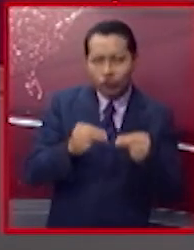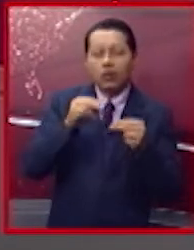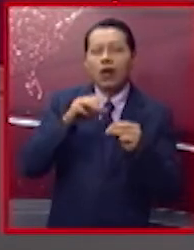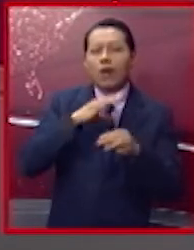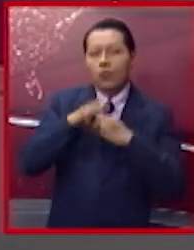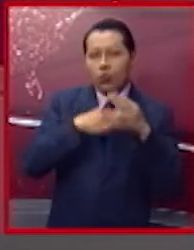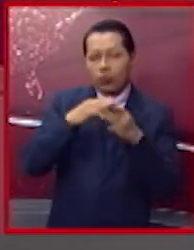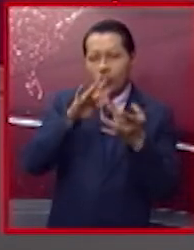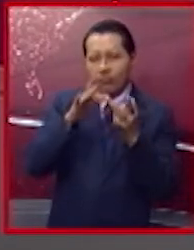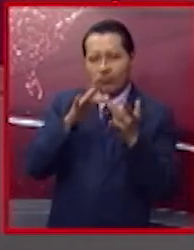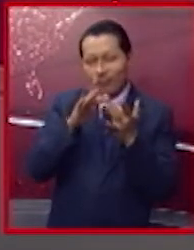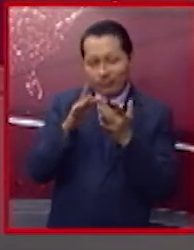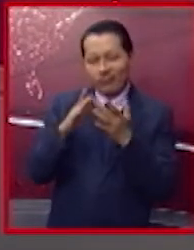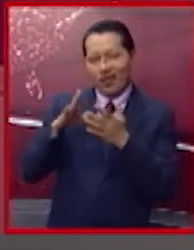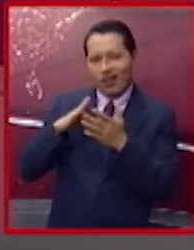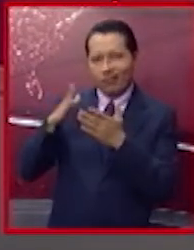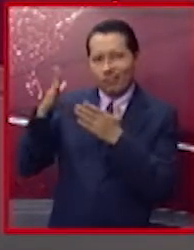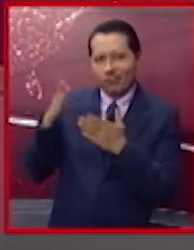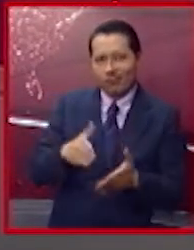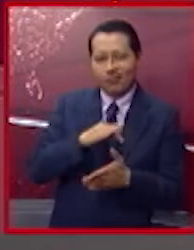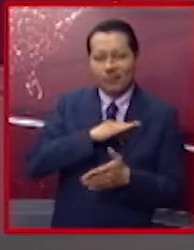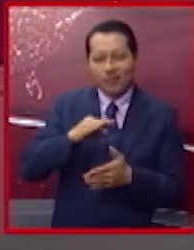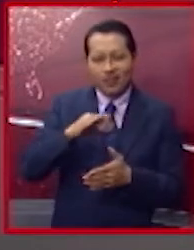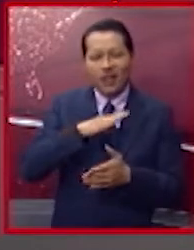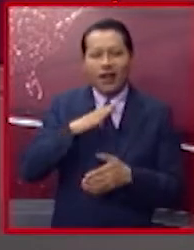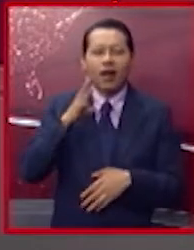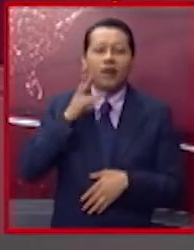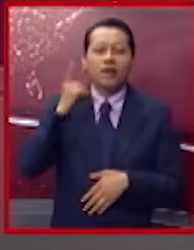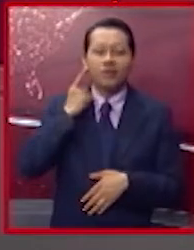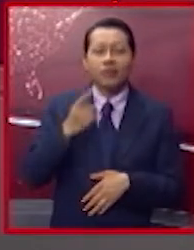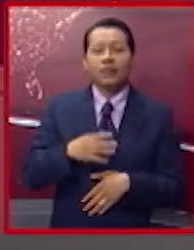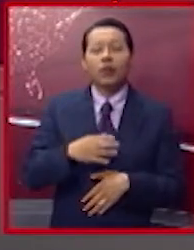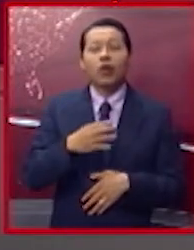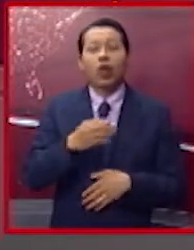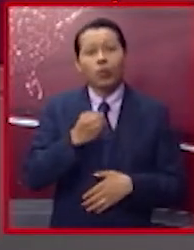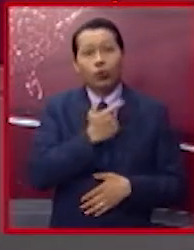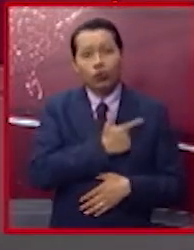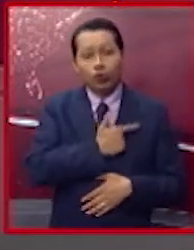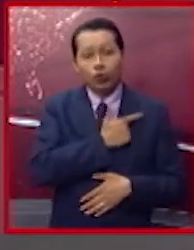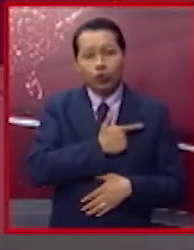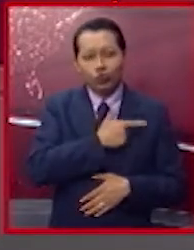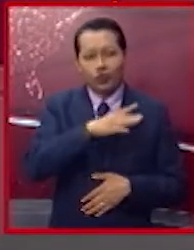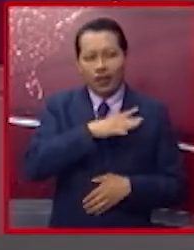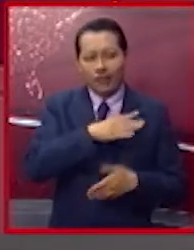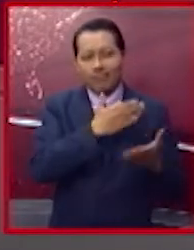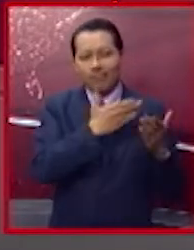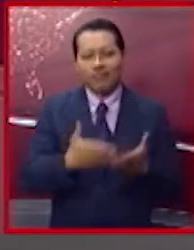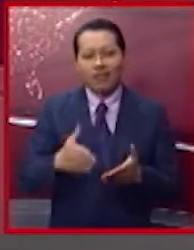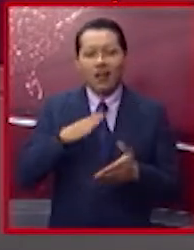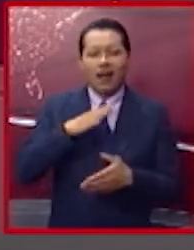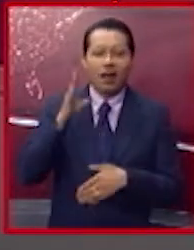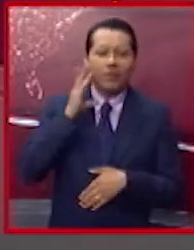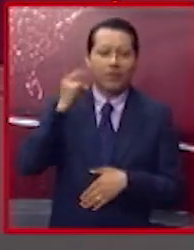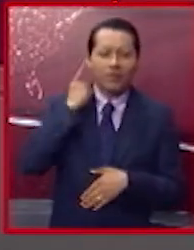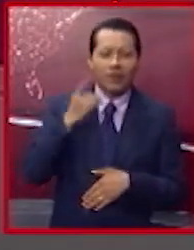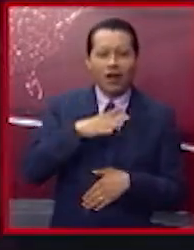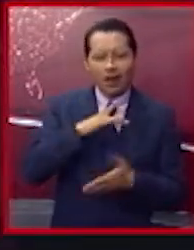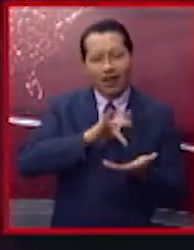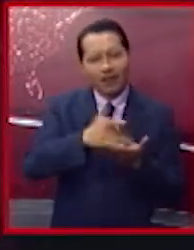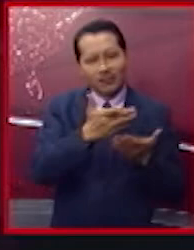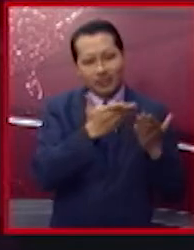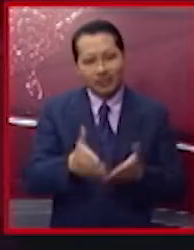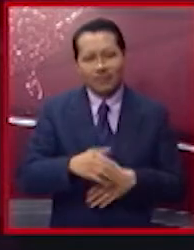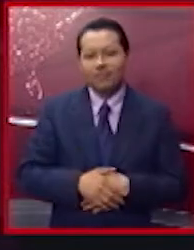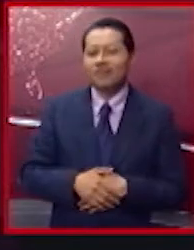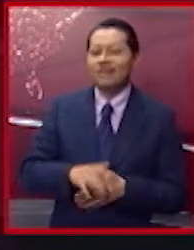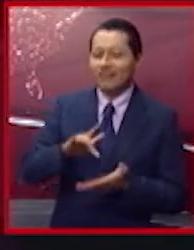en esta ocasión aquí en el estudio de Noticias del Congreso. Mr. Rodrik, thank you very much for these moments for the Congress Channel Mexico. Thank you very much. Thank you. It's